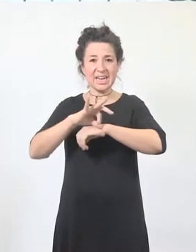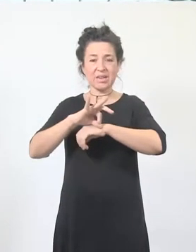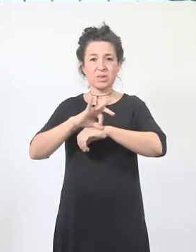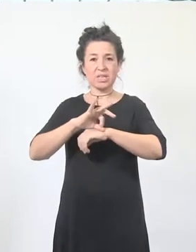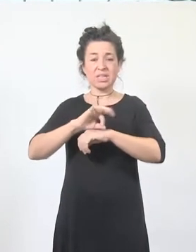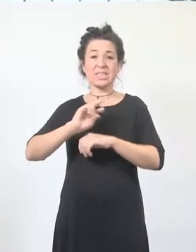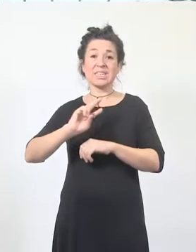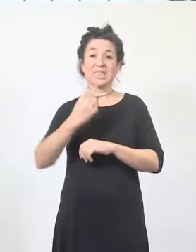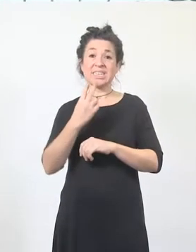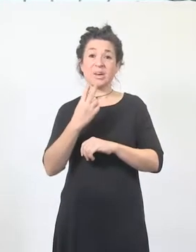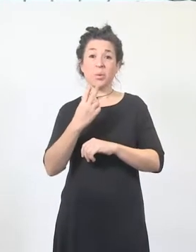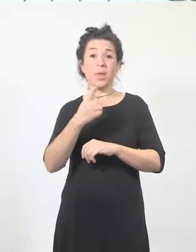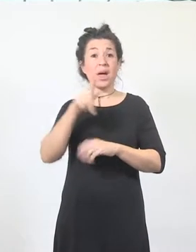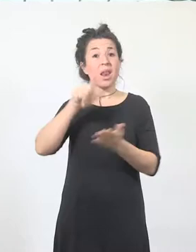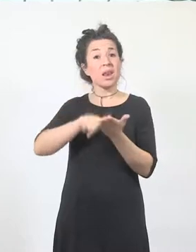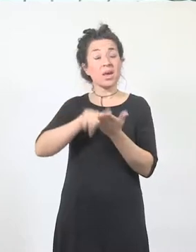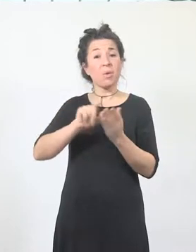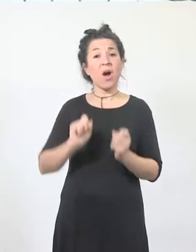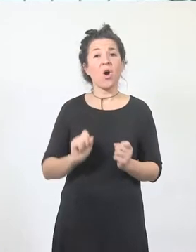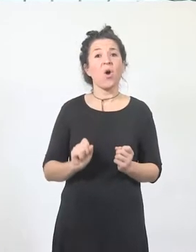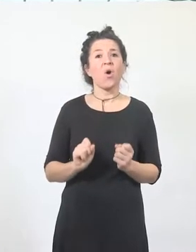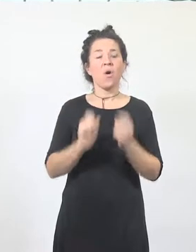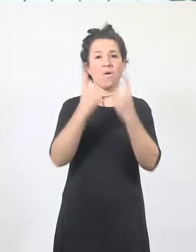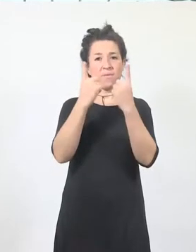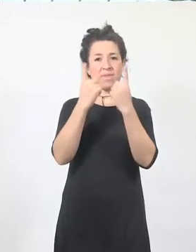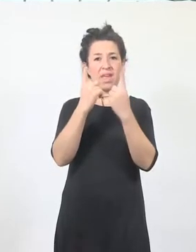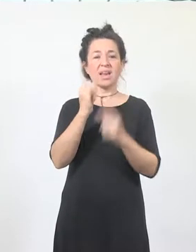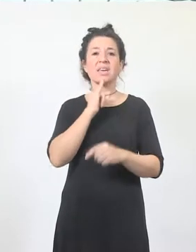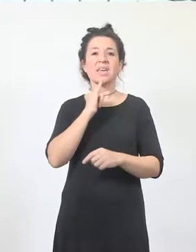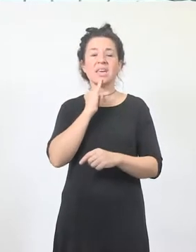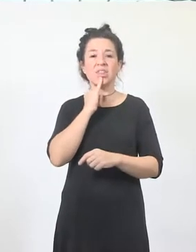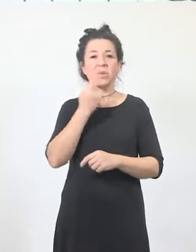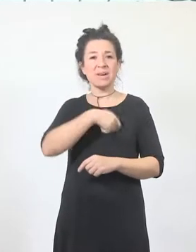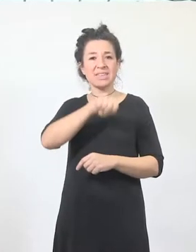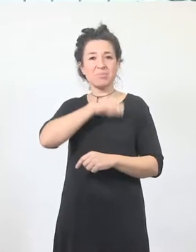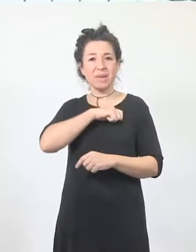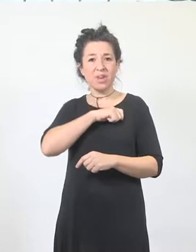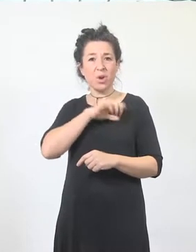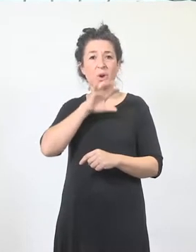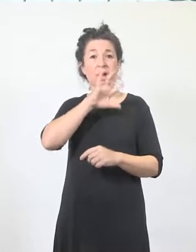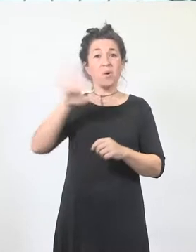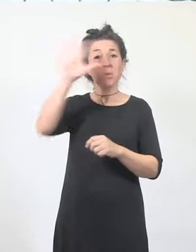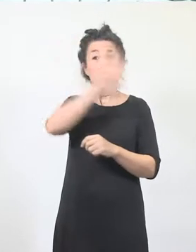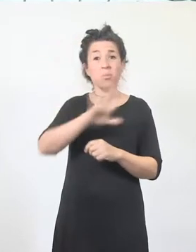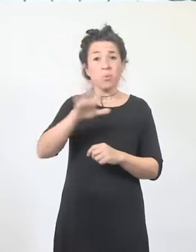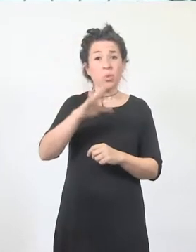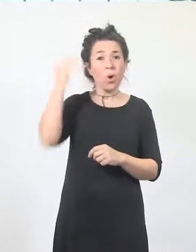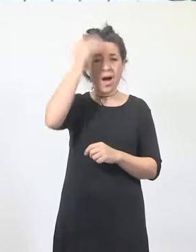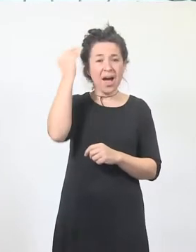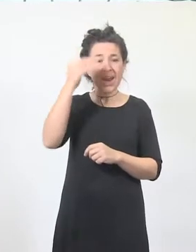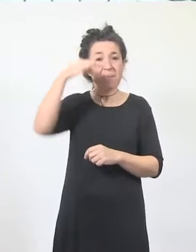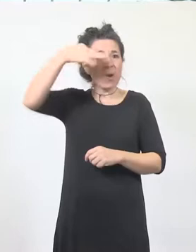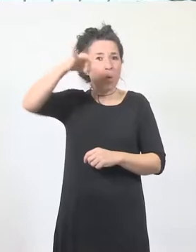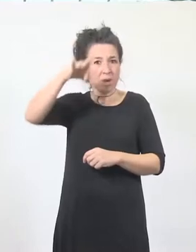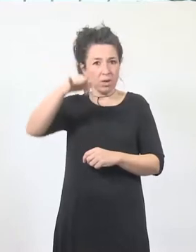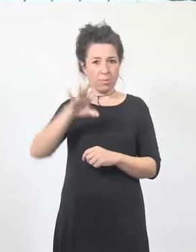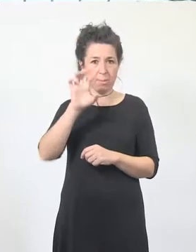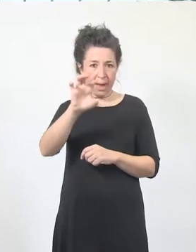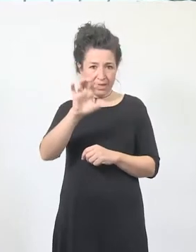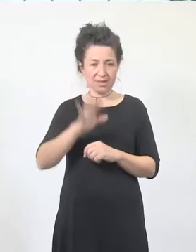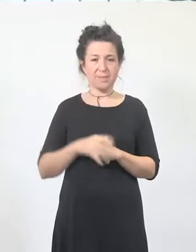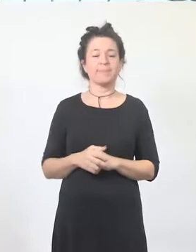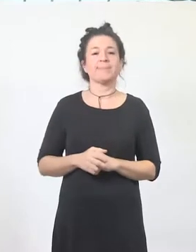como segunda lengua oficial el idioma español, el único en el mundo árabe.